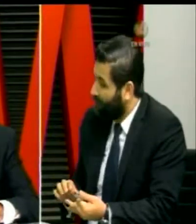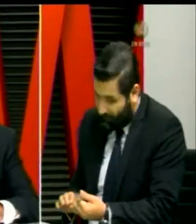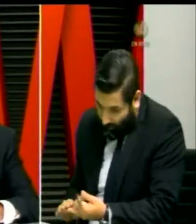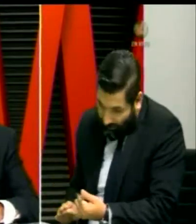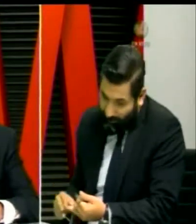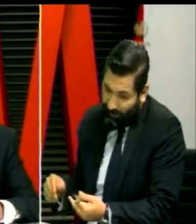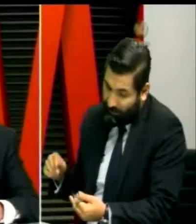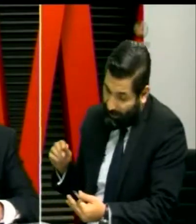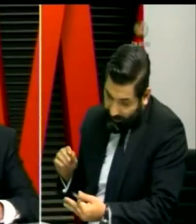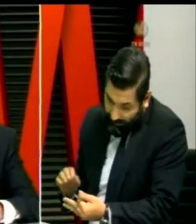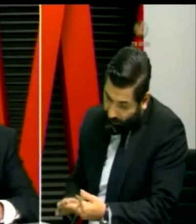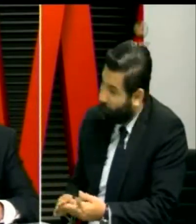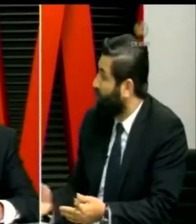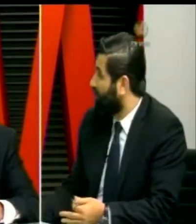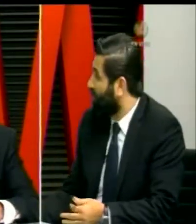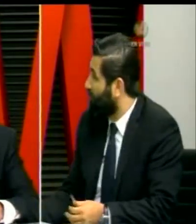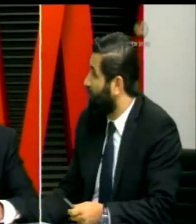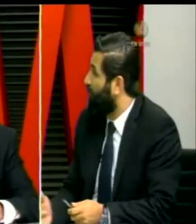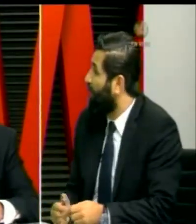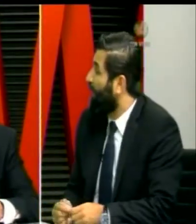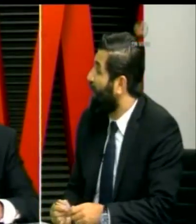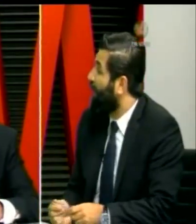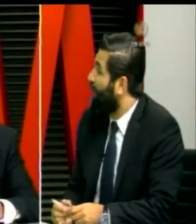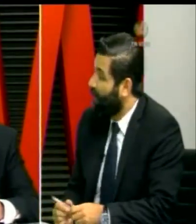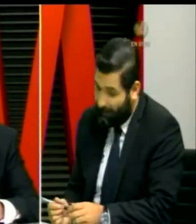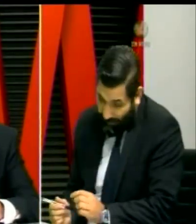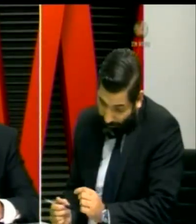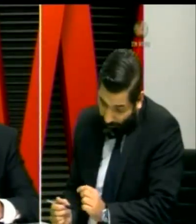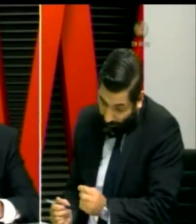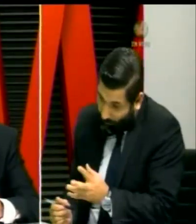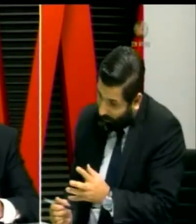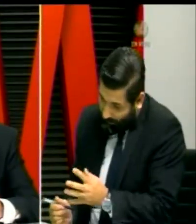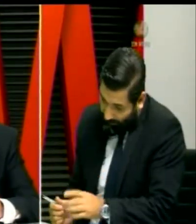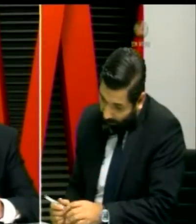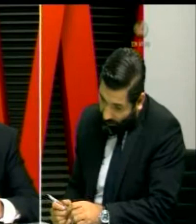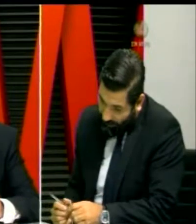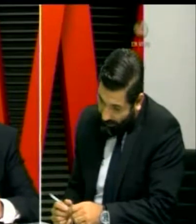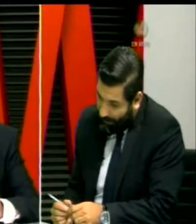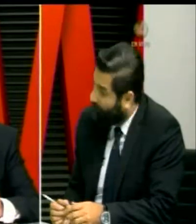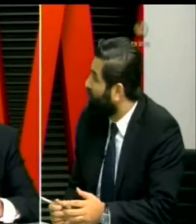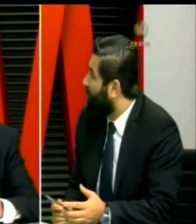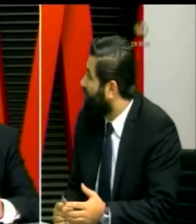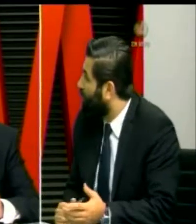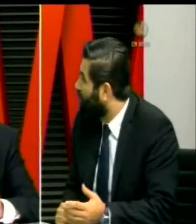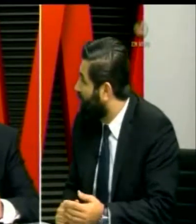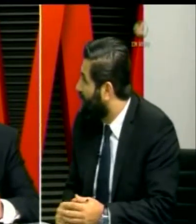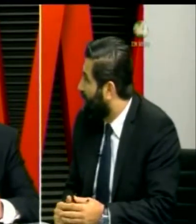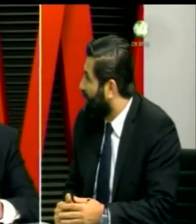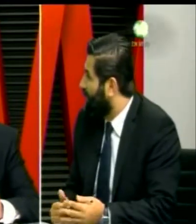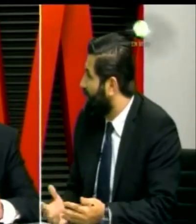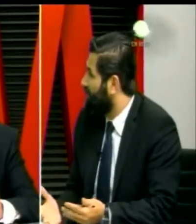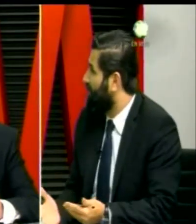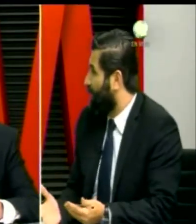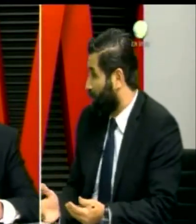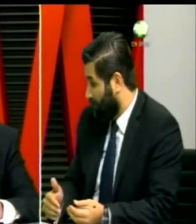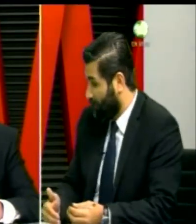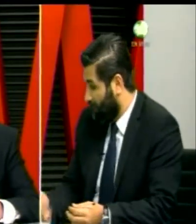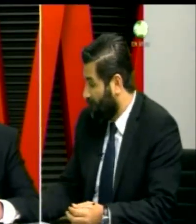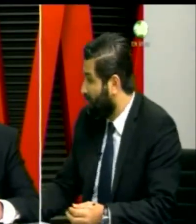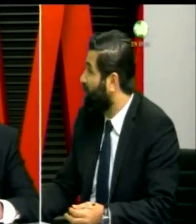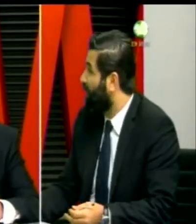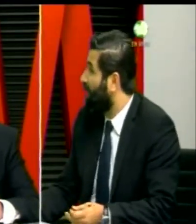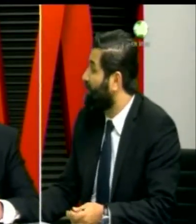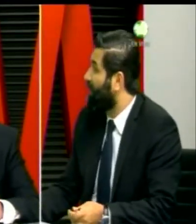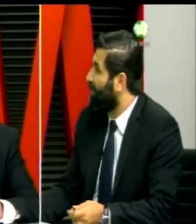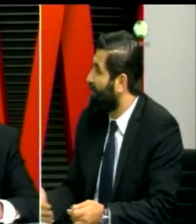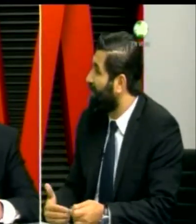de carreteras nuevas, de los accesos a Guadalajara. Por ejemplo, las carreteras hoy en día, la conservación